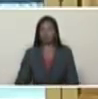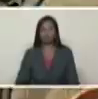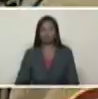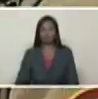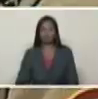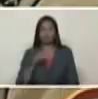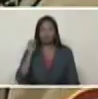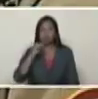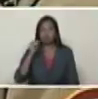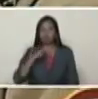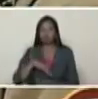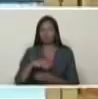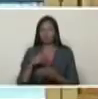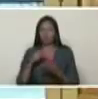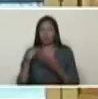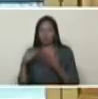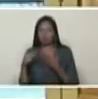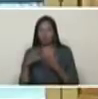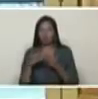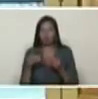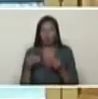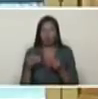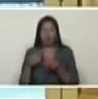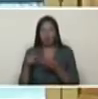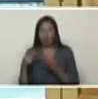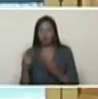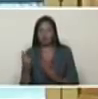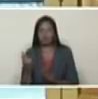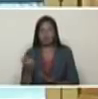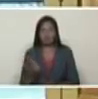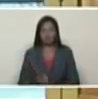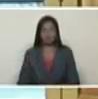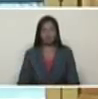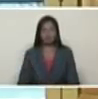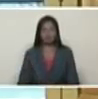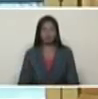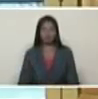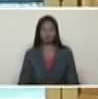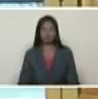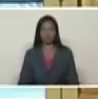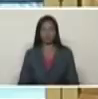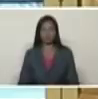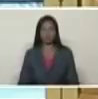¿verdad? Optimizar los recursos que tenemos y